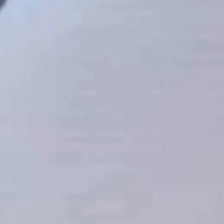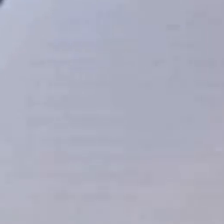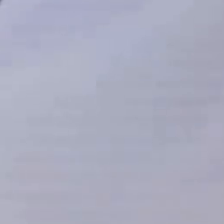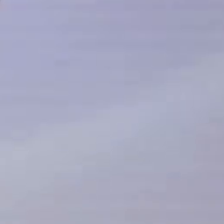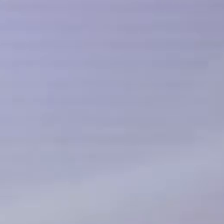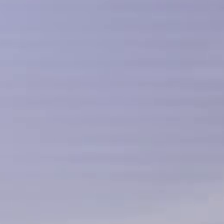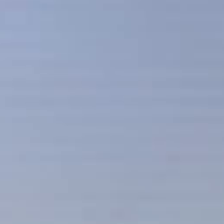¡Gracias!